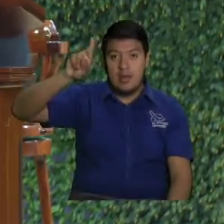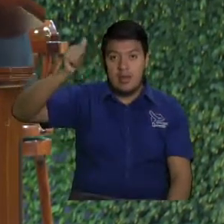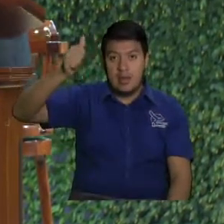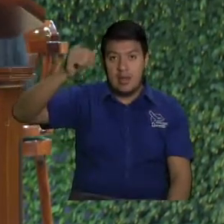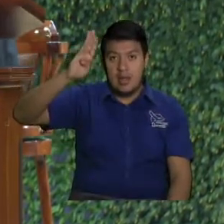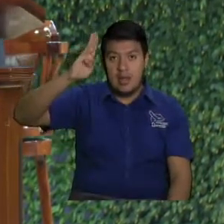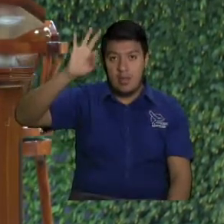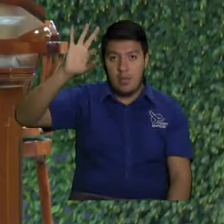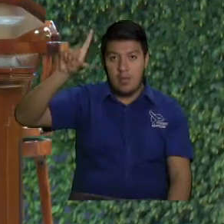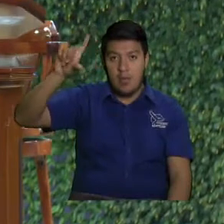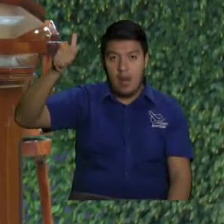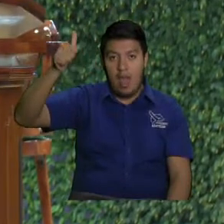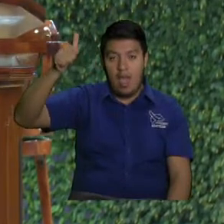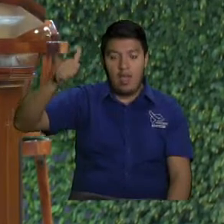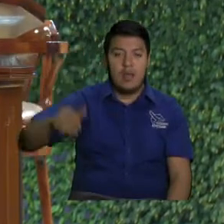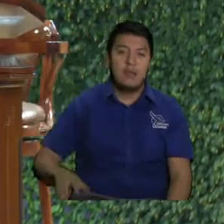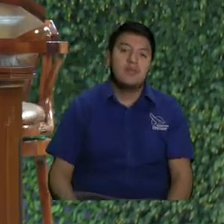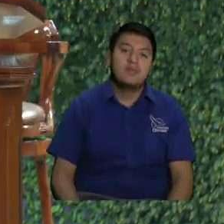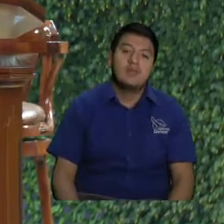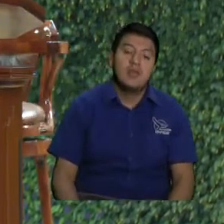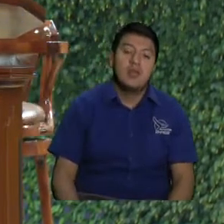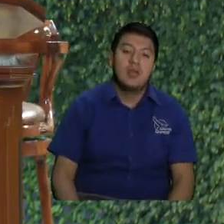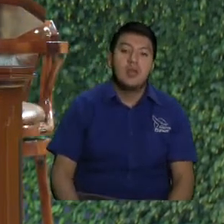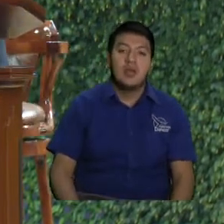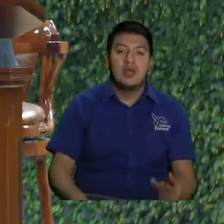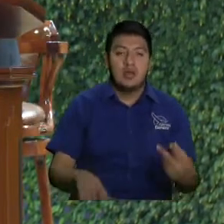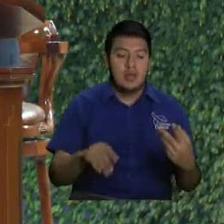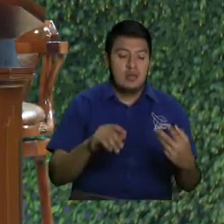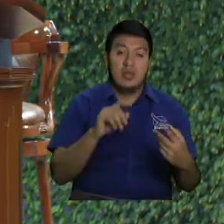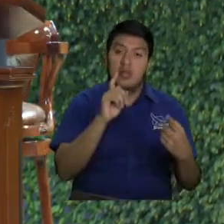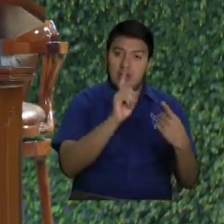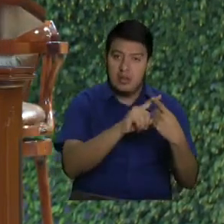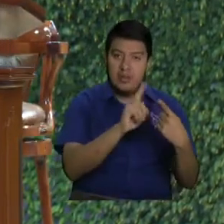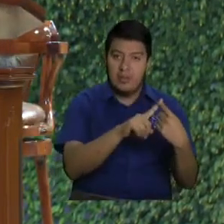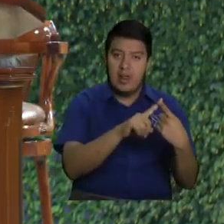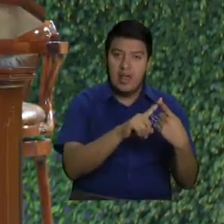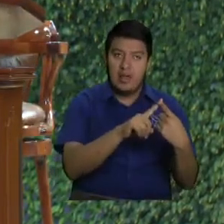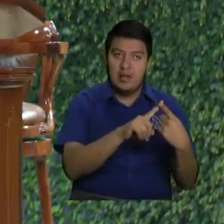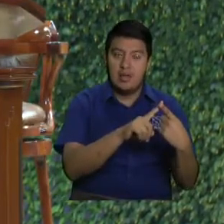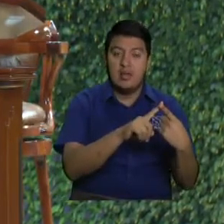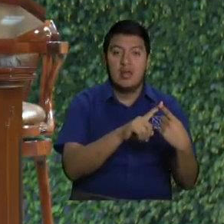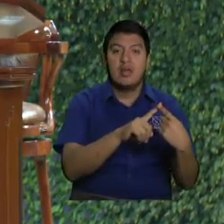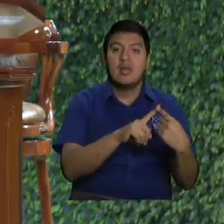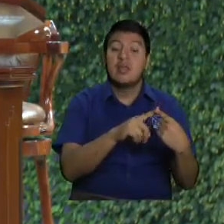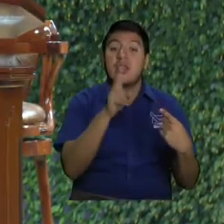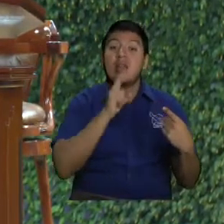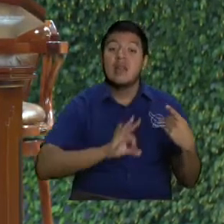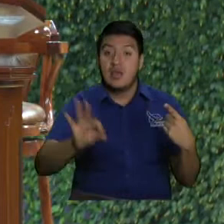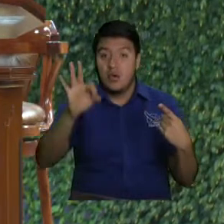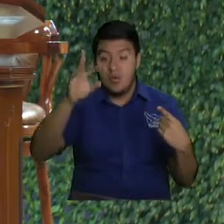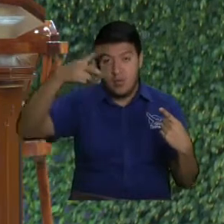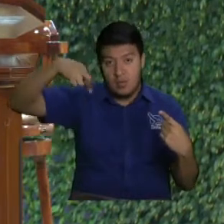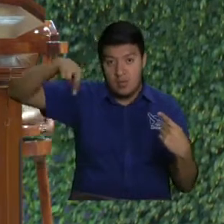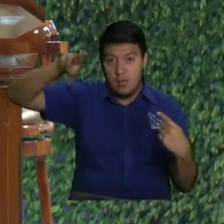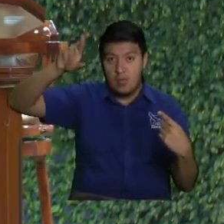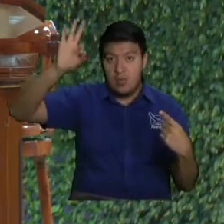cuando se recoge a la oveja perdida, la fiesta del Espíritu Santo cuando se encuentra la dracma